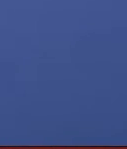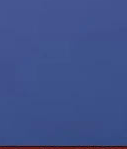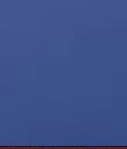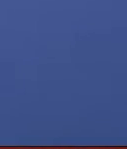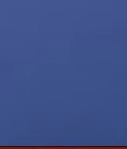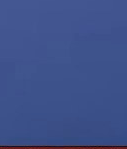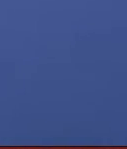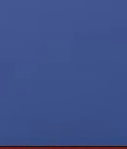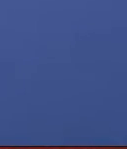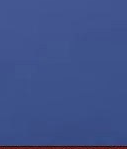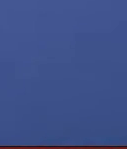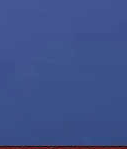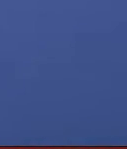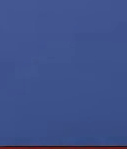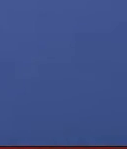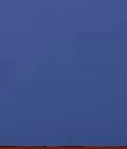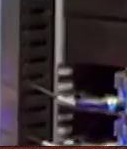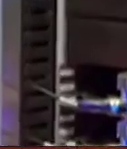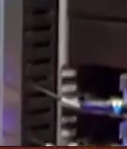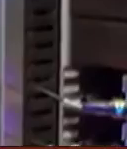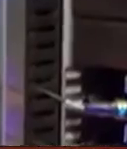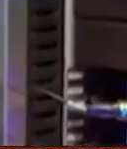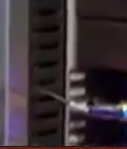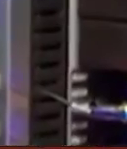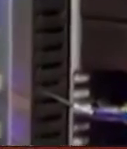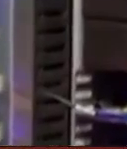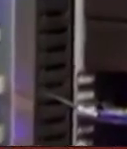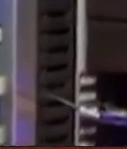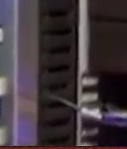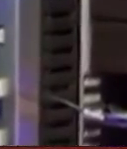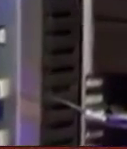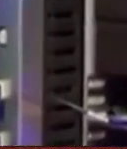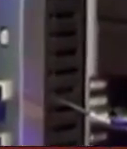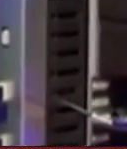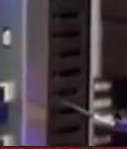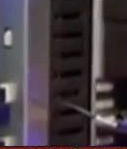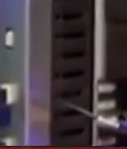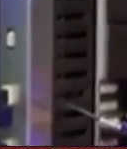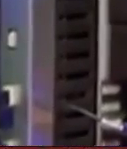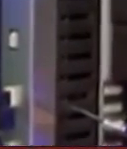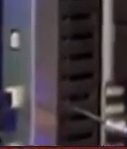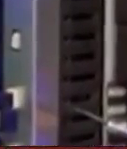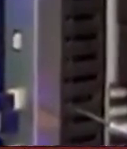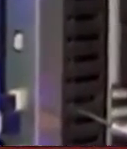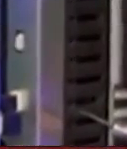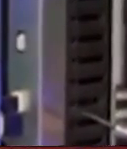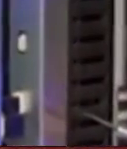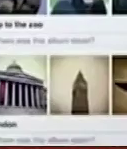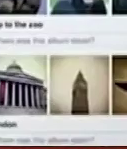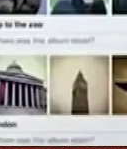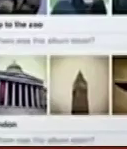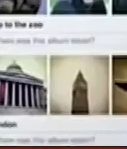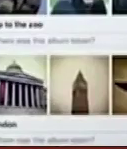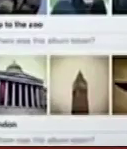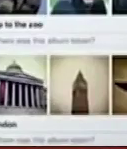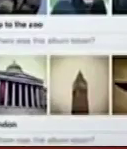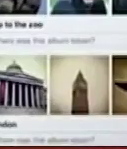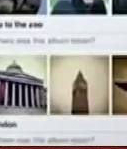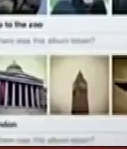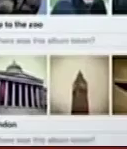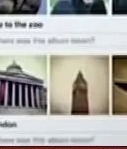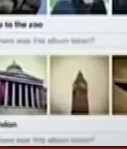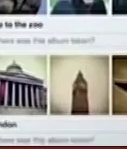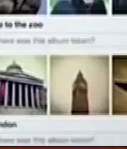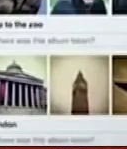del Senado de Estados Unidos ya solicitó a Mark Zuckerberg brindar respuestas ante el asunto. Sin embargo, se sumó un